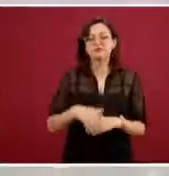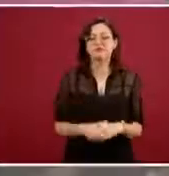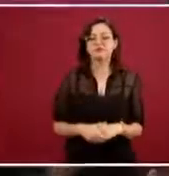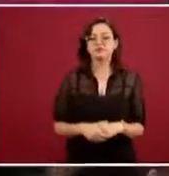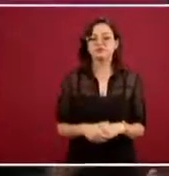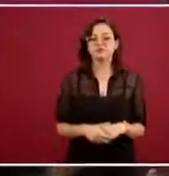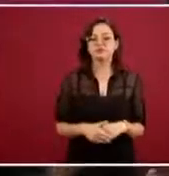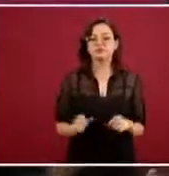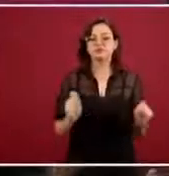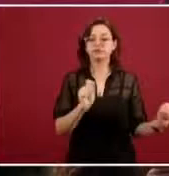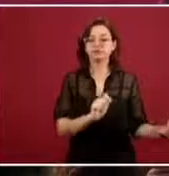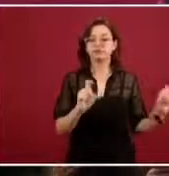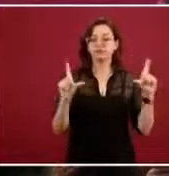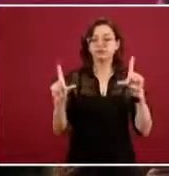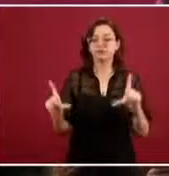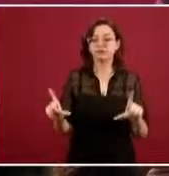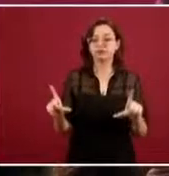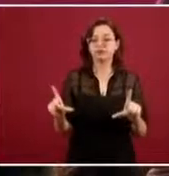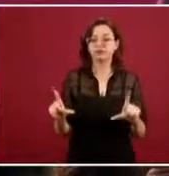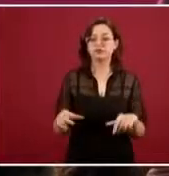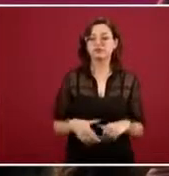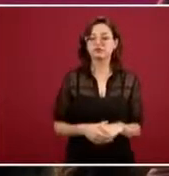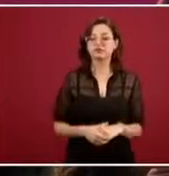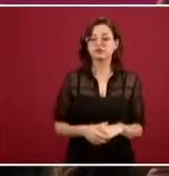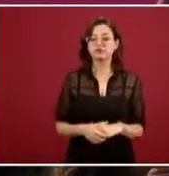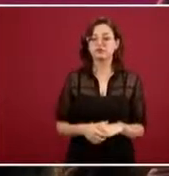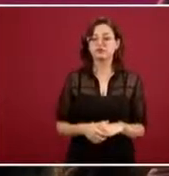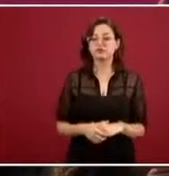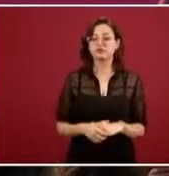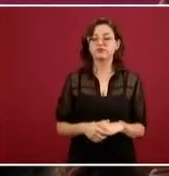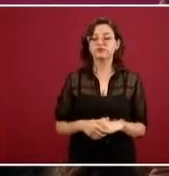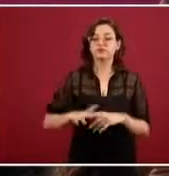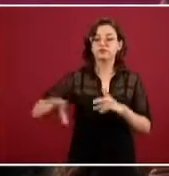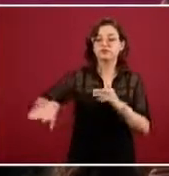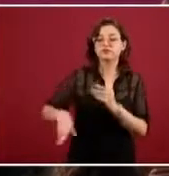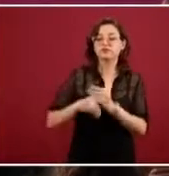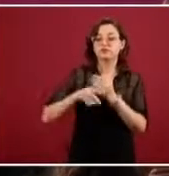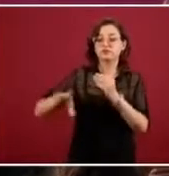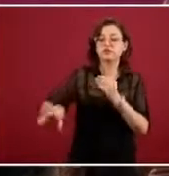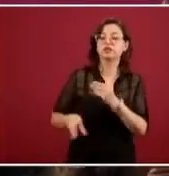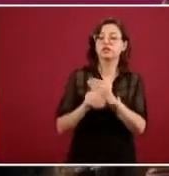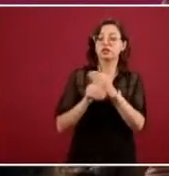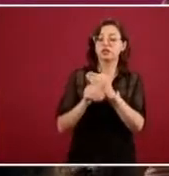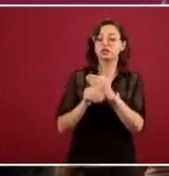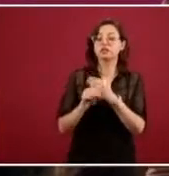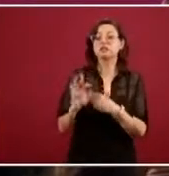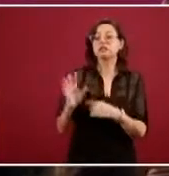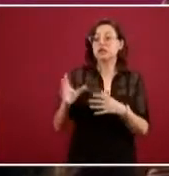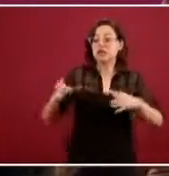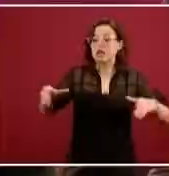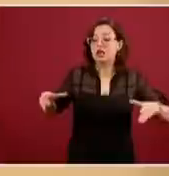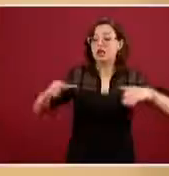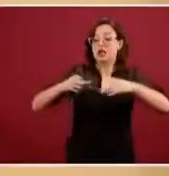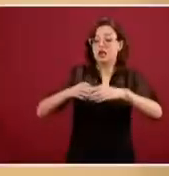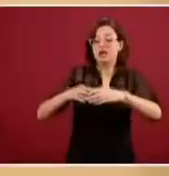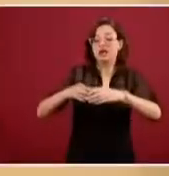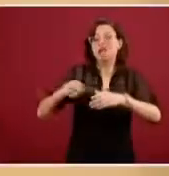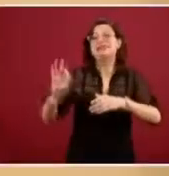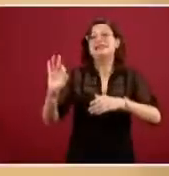siguiente diapositiva veremos cómo el acumulado que tenemos de los casos sospechosos. Esta es una